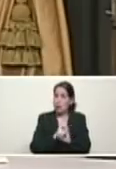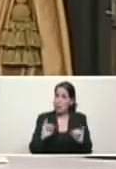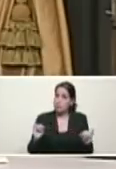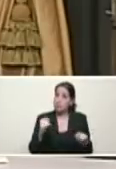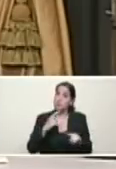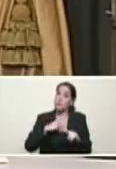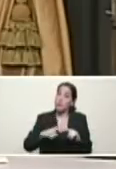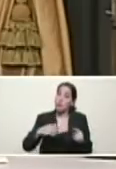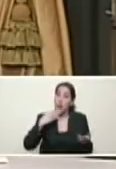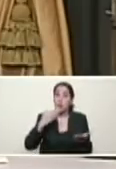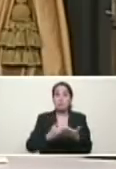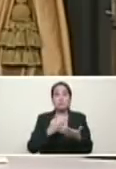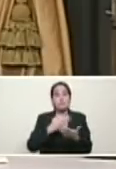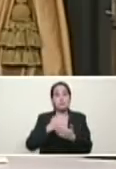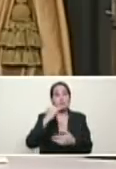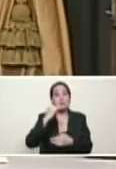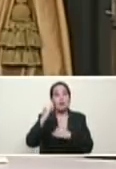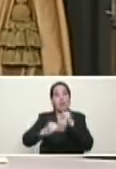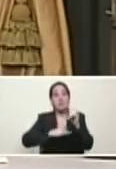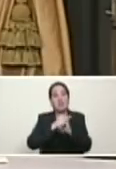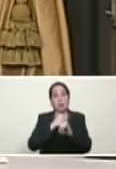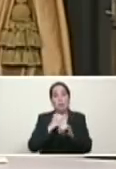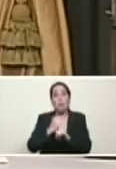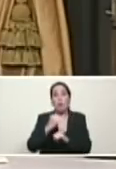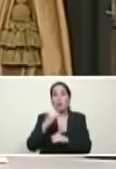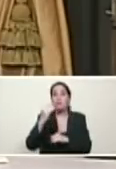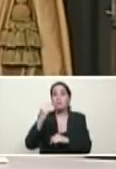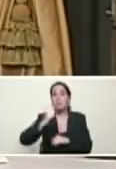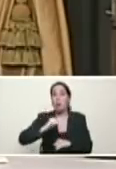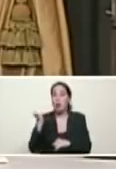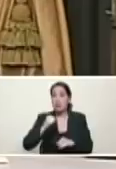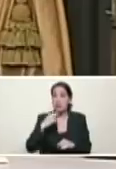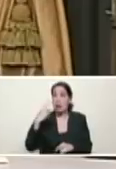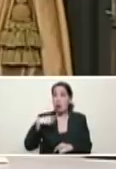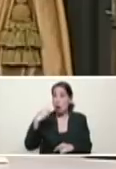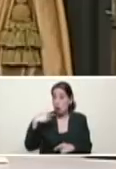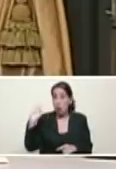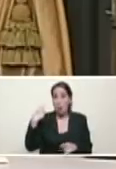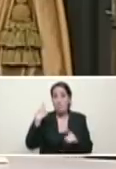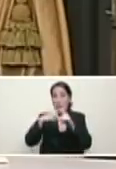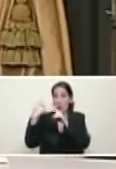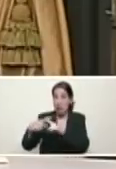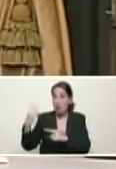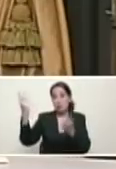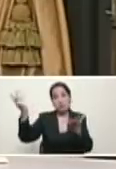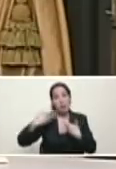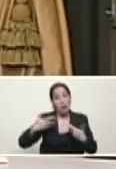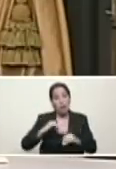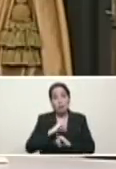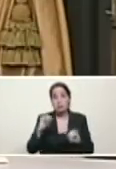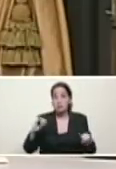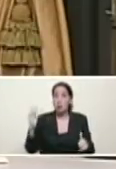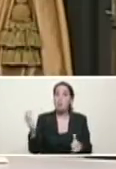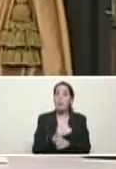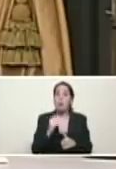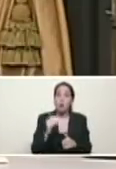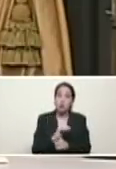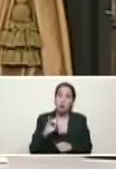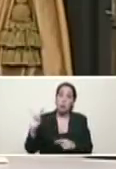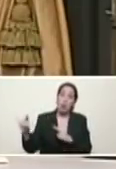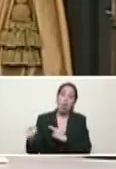vamos a solicitar por código rojo y los vamos a buscar donde haya que buscarlos, por debajo de las piedras los vamos a conseguir,